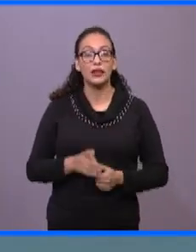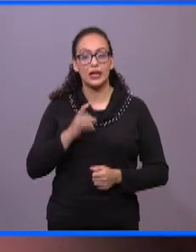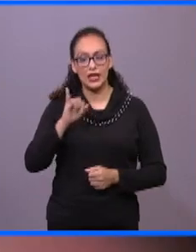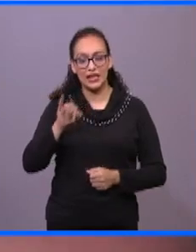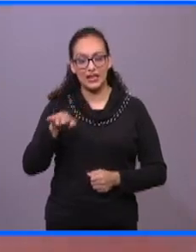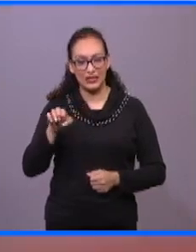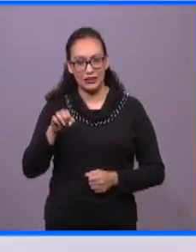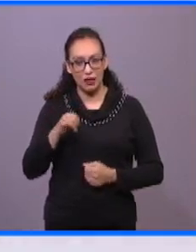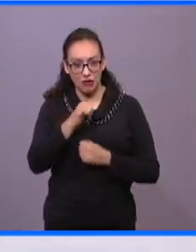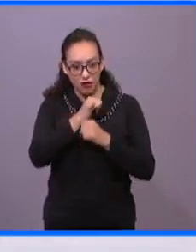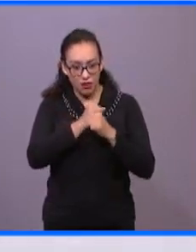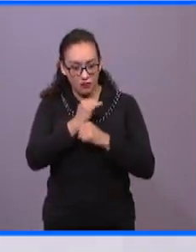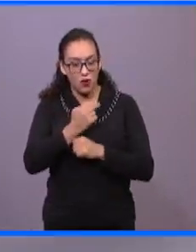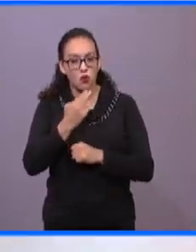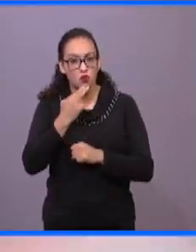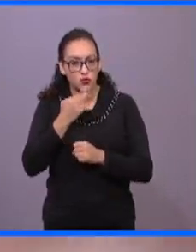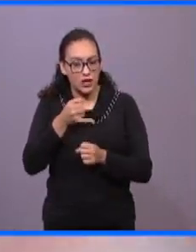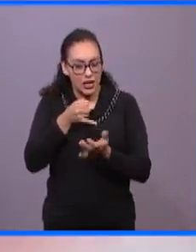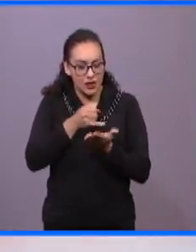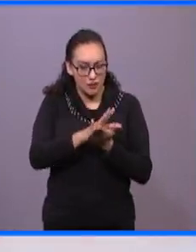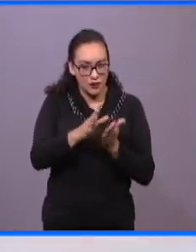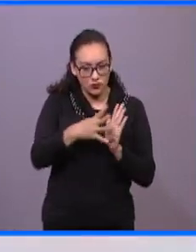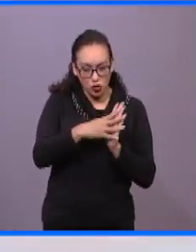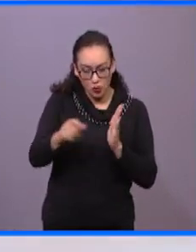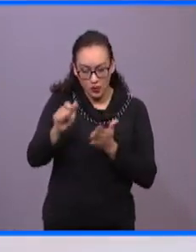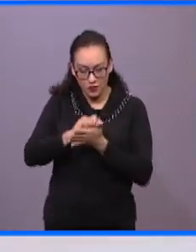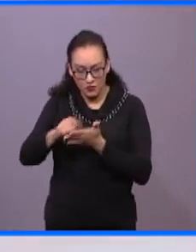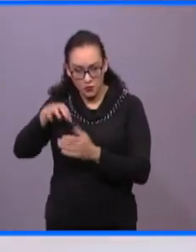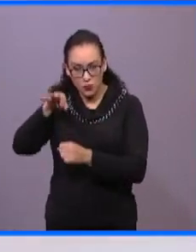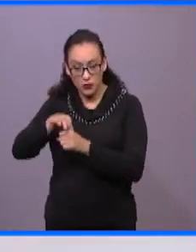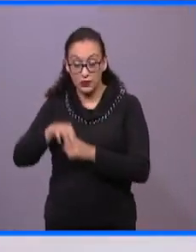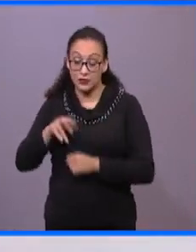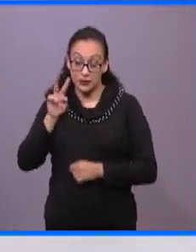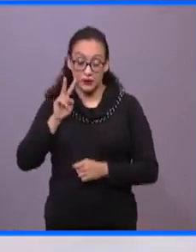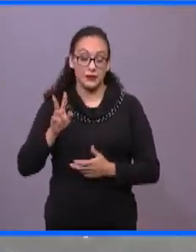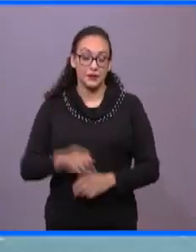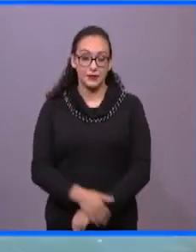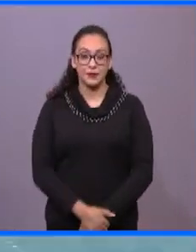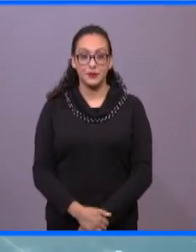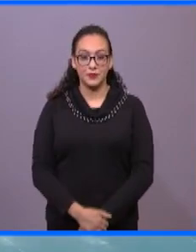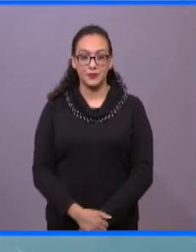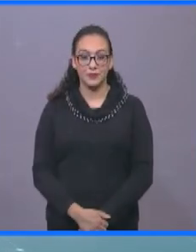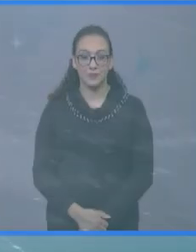INE investigue el uso de acordeones en la elección judicial.